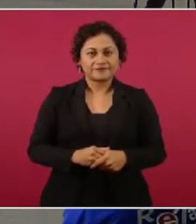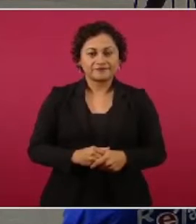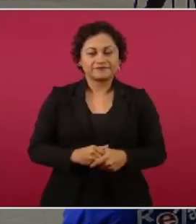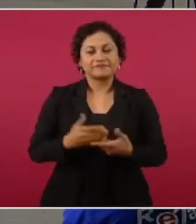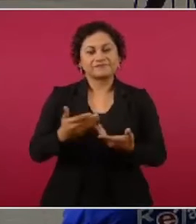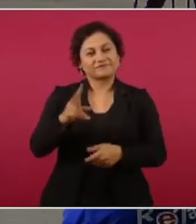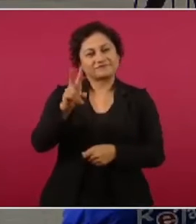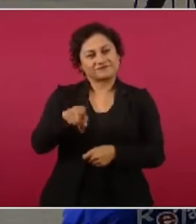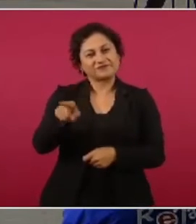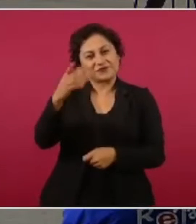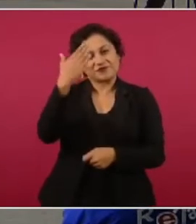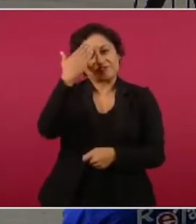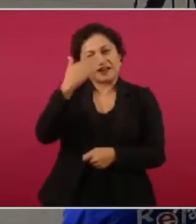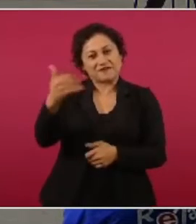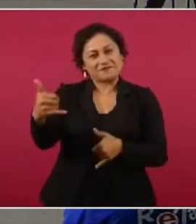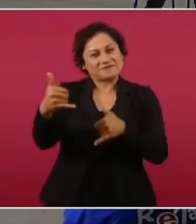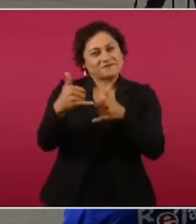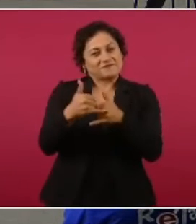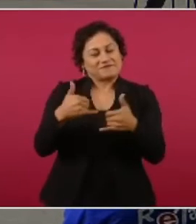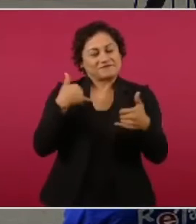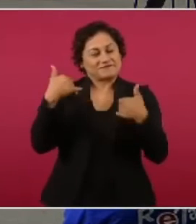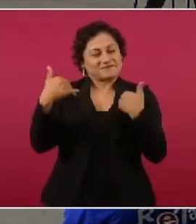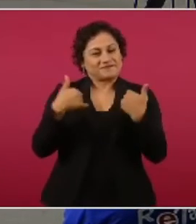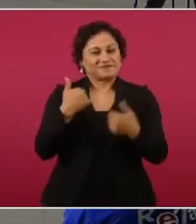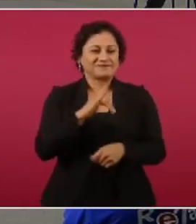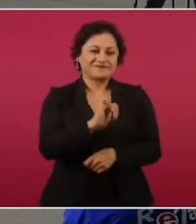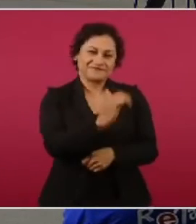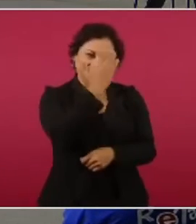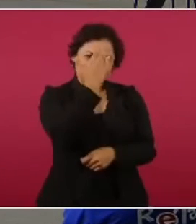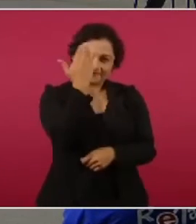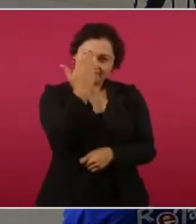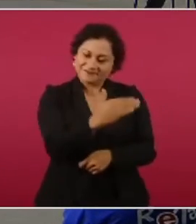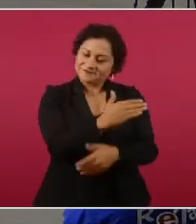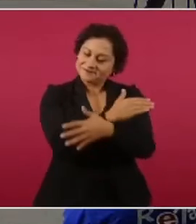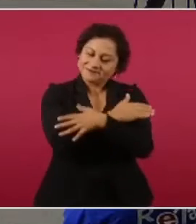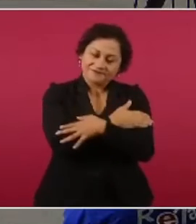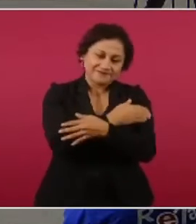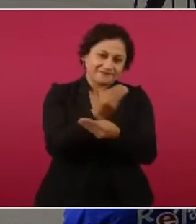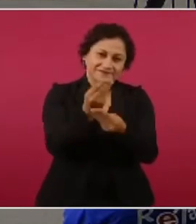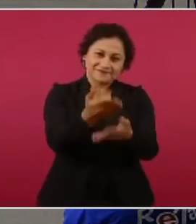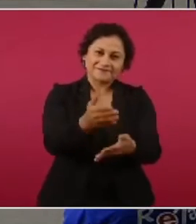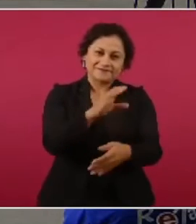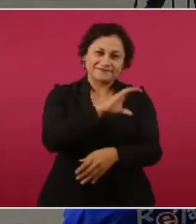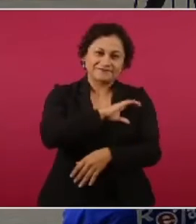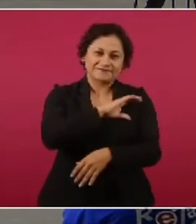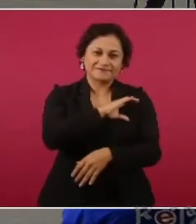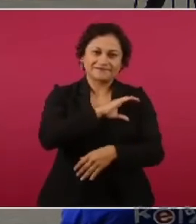contigo. Sí, lo sé. Te mando un abrazo cariñoso.